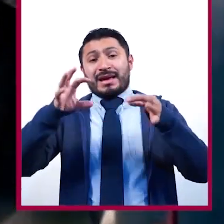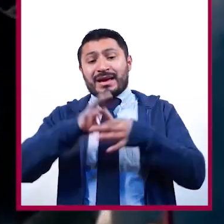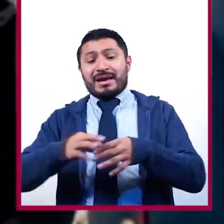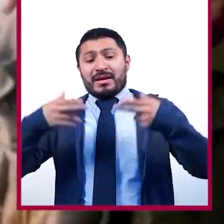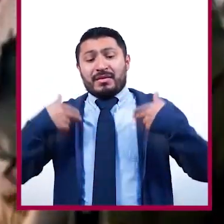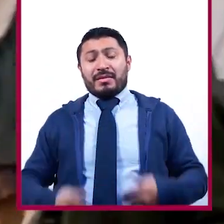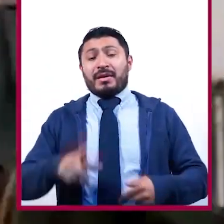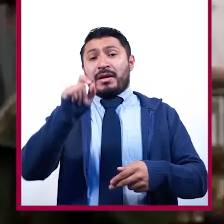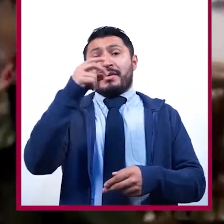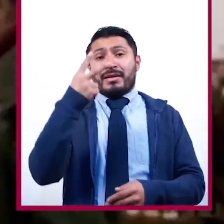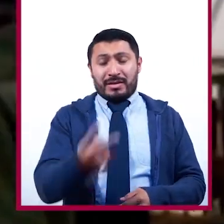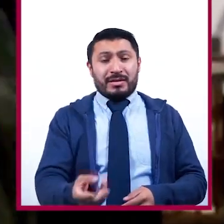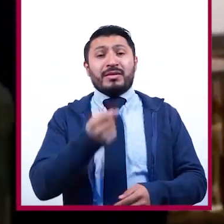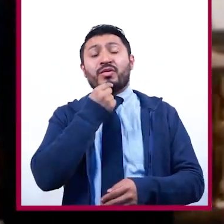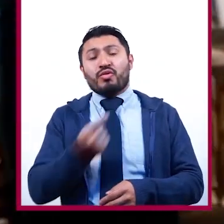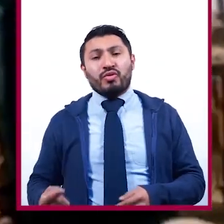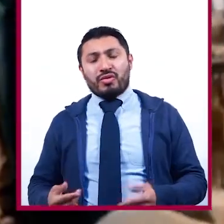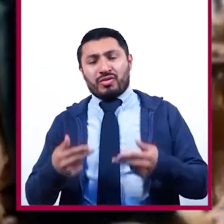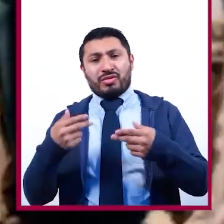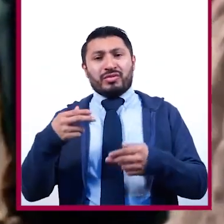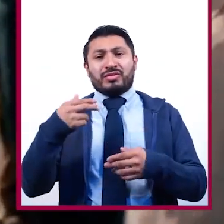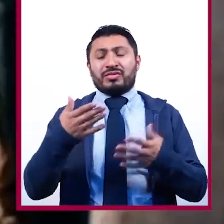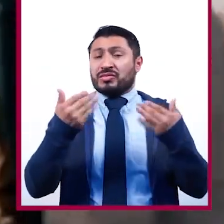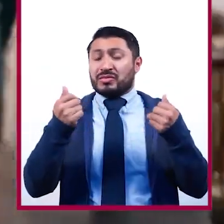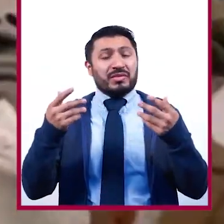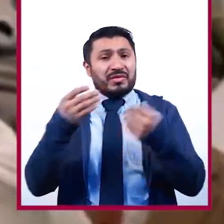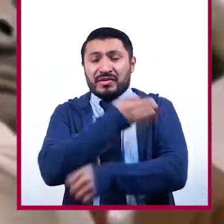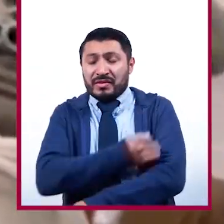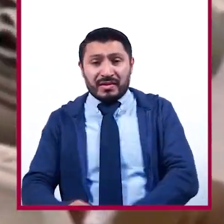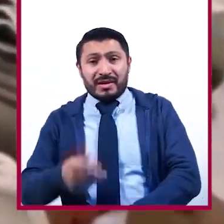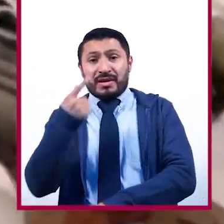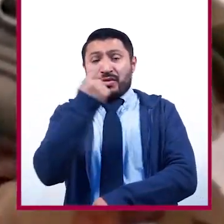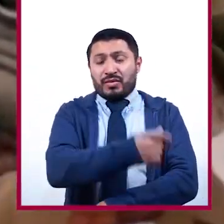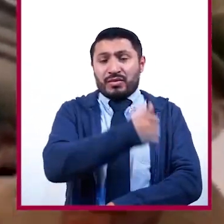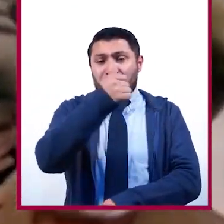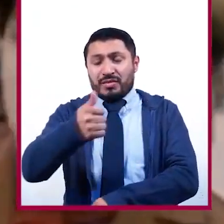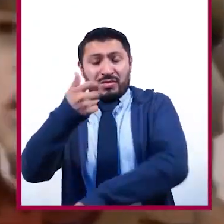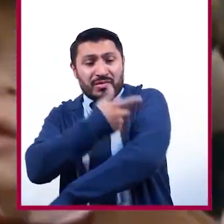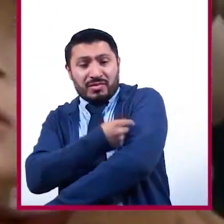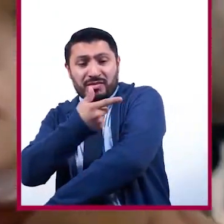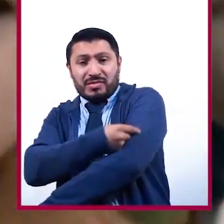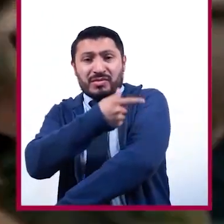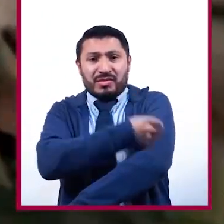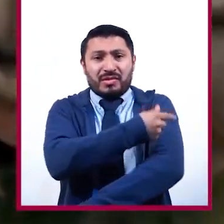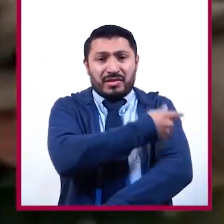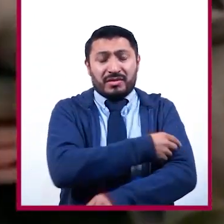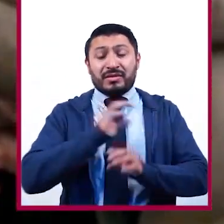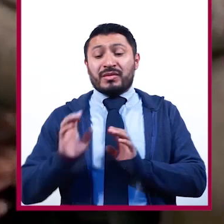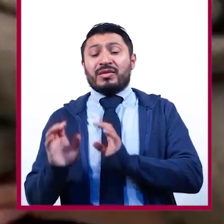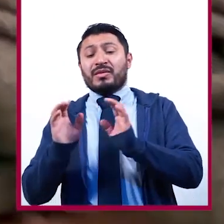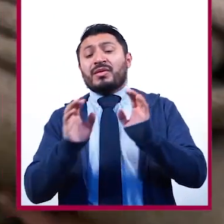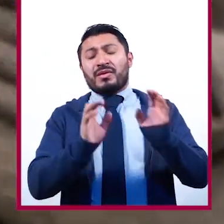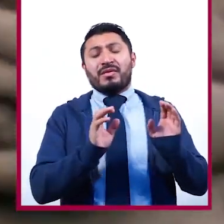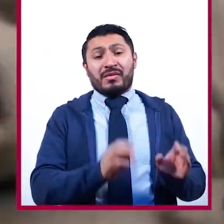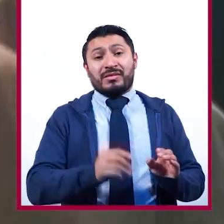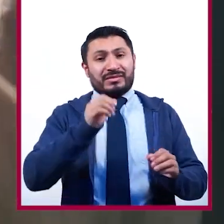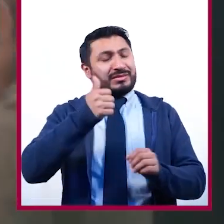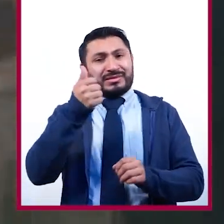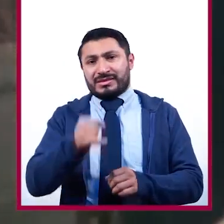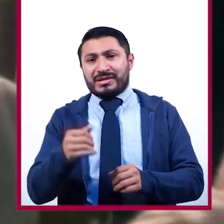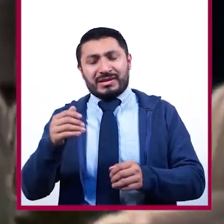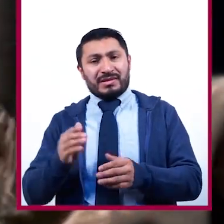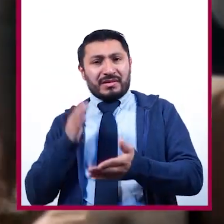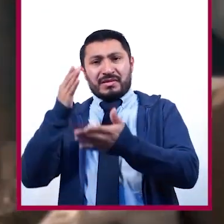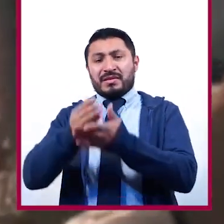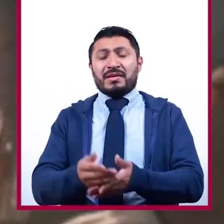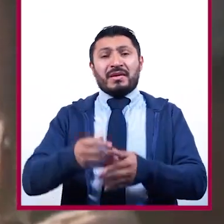humana con 22 niños huérfanos. Uno por uno los vacunó durante el viaje para preservar la vacuna. Así, pudo